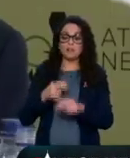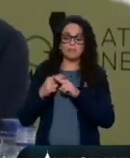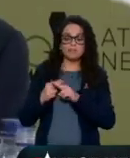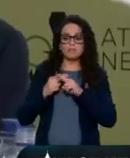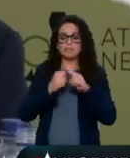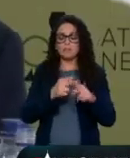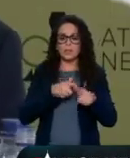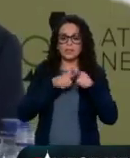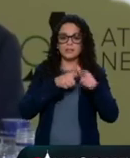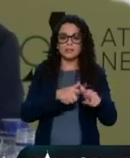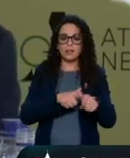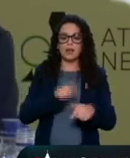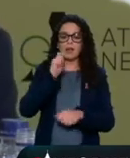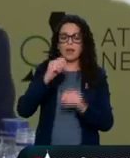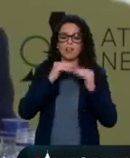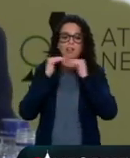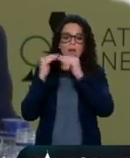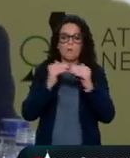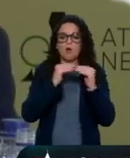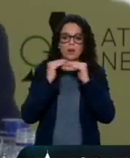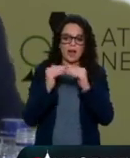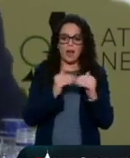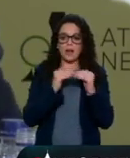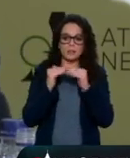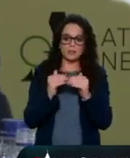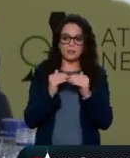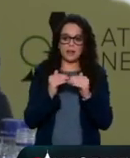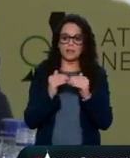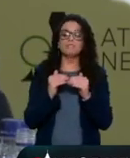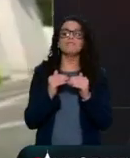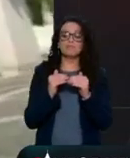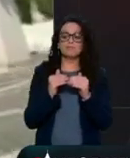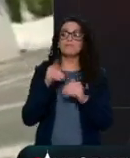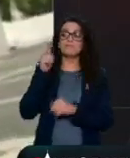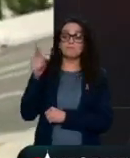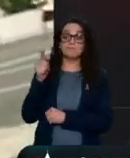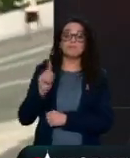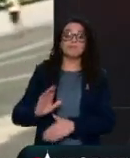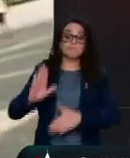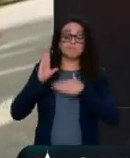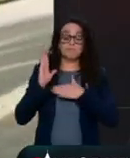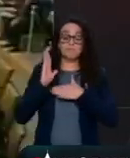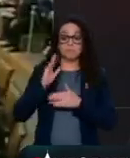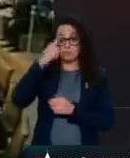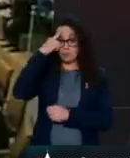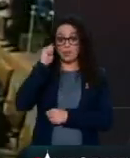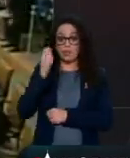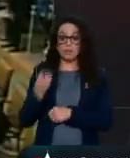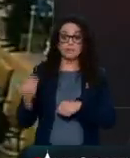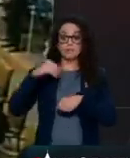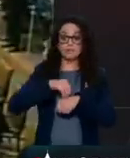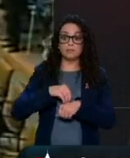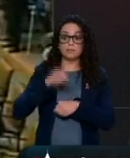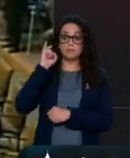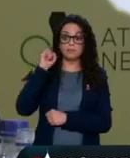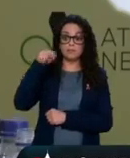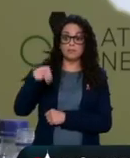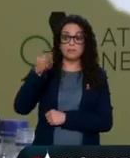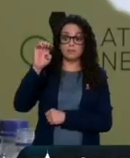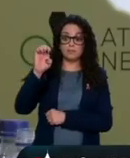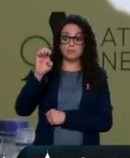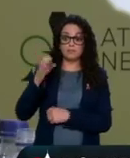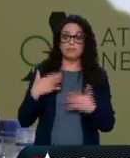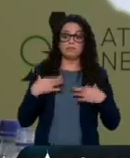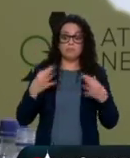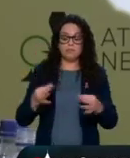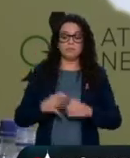Libertad, Calderón intentó presumir la contribución de su partido para crear el Instituto Electoral. Es